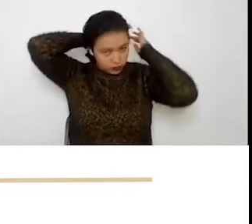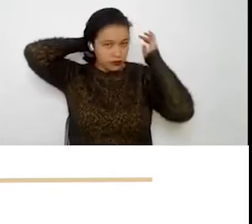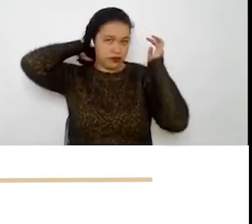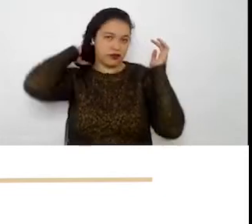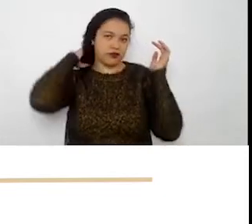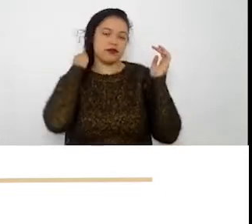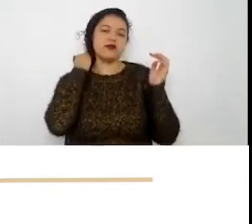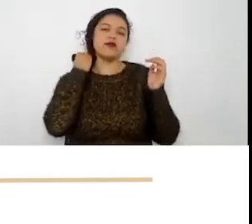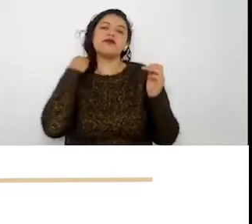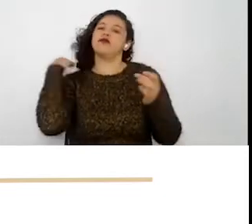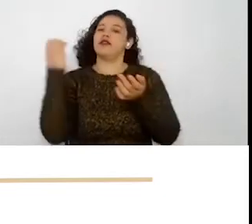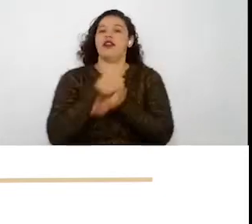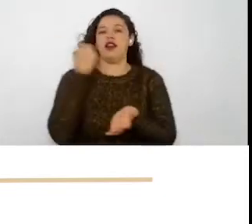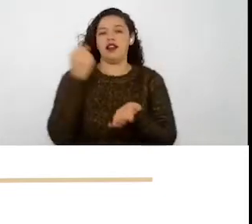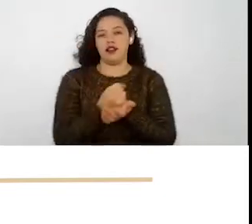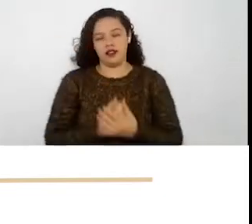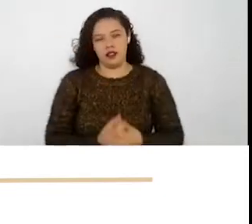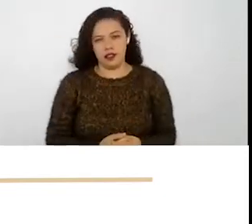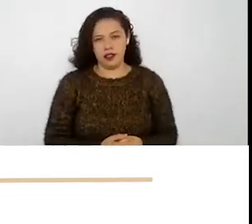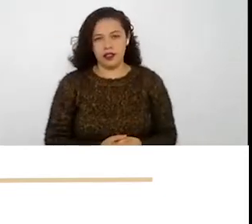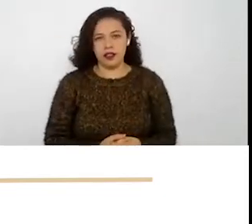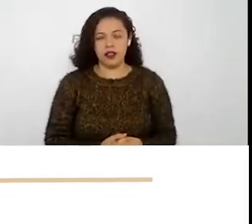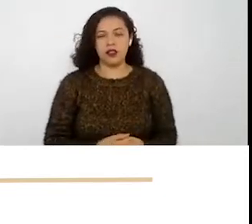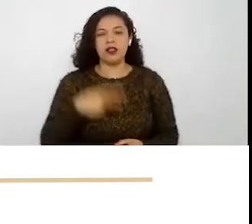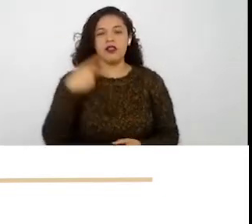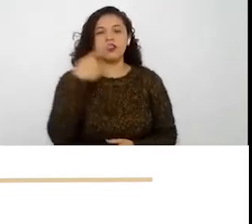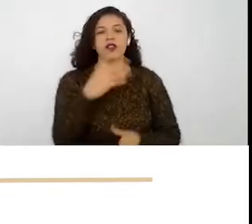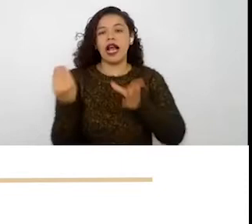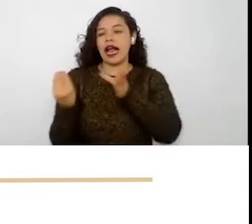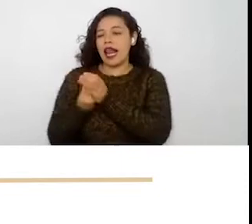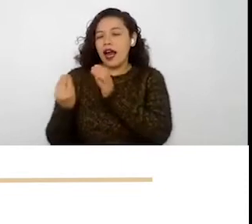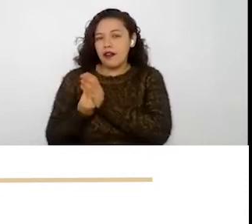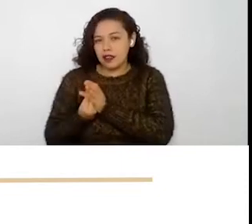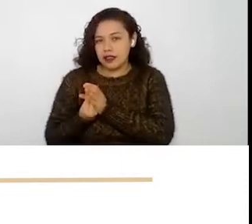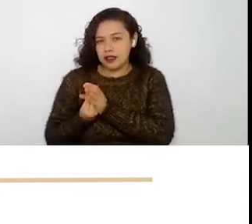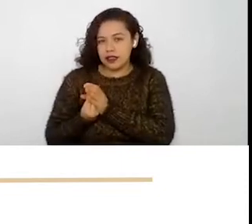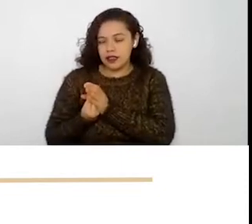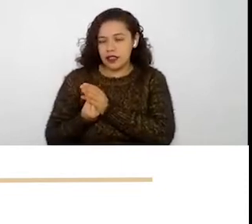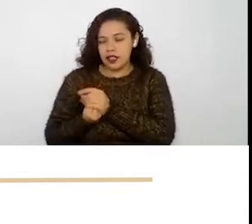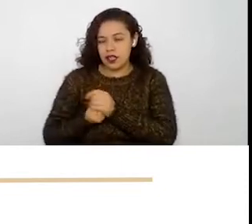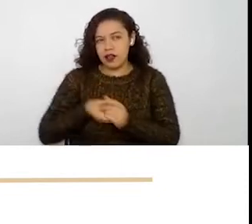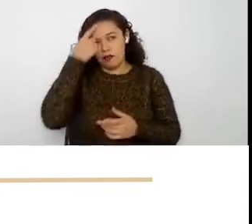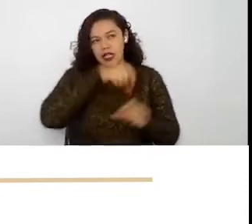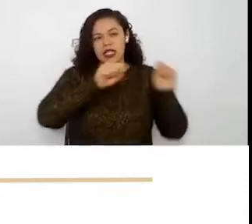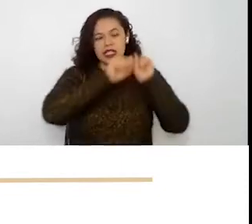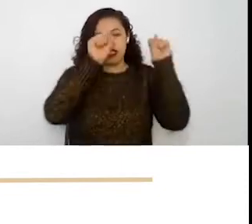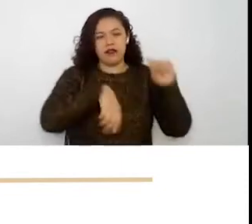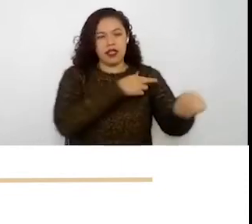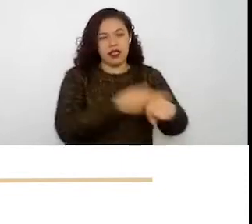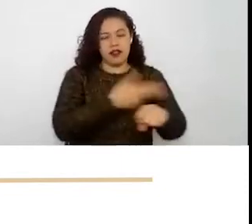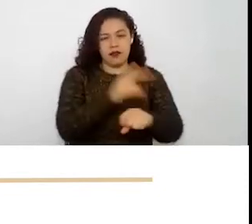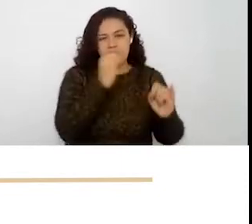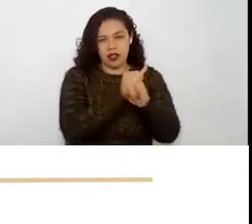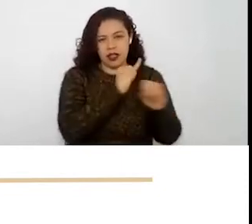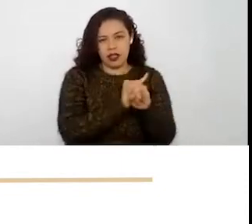obligada que es que ustedes tengan las claves las claves para entrar al sistema de tramita digital que hasta ahorita